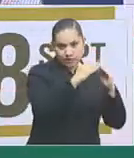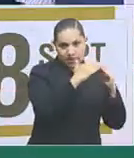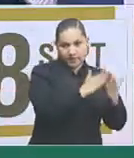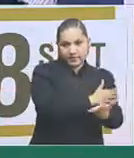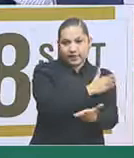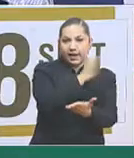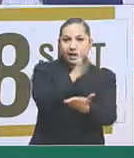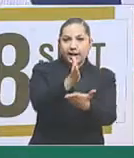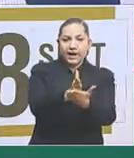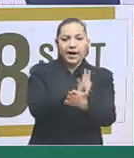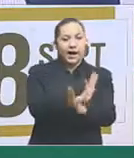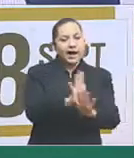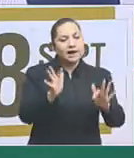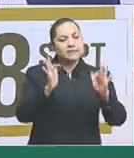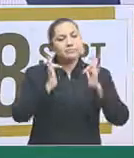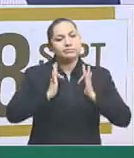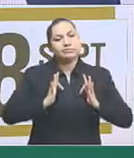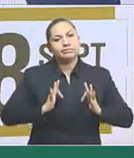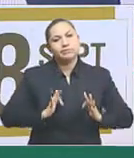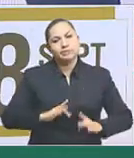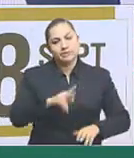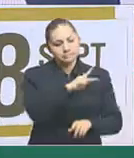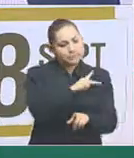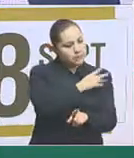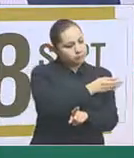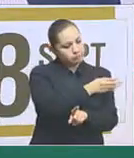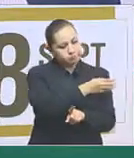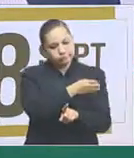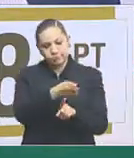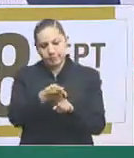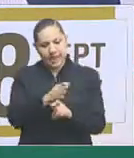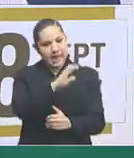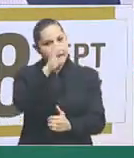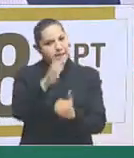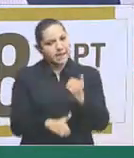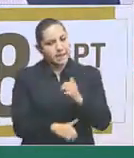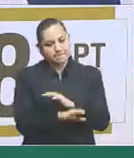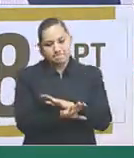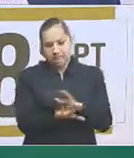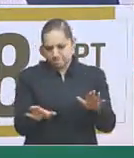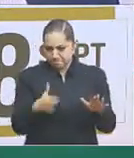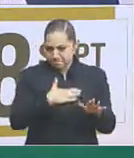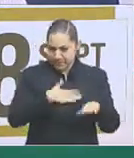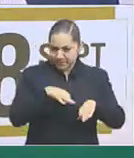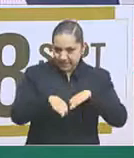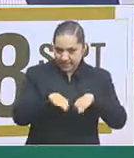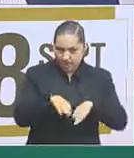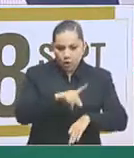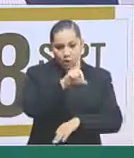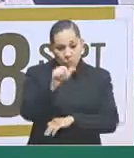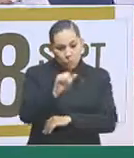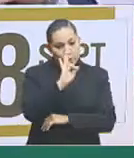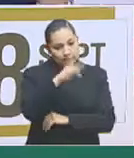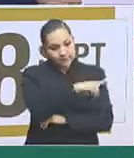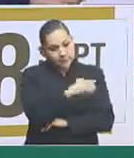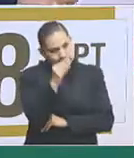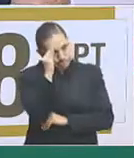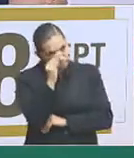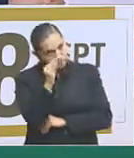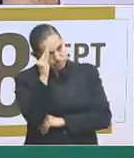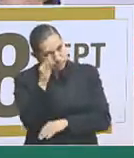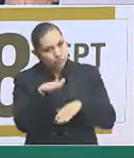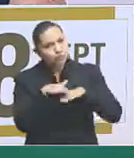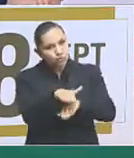el tiempo y que está concluyendo su misión seguramente reflexionará sobre todo lo que tuvo que hacer la sala para enfrentar